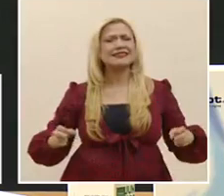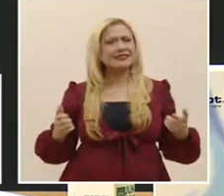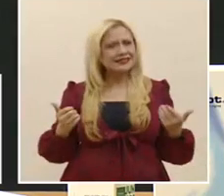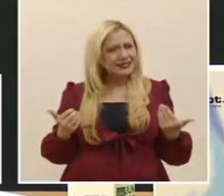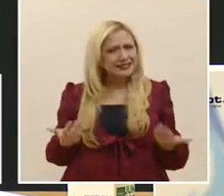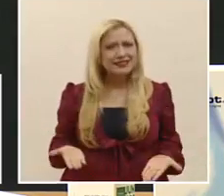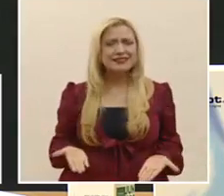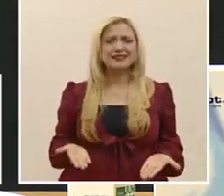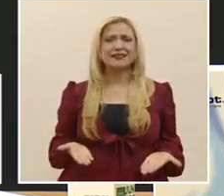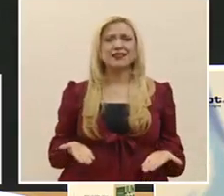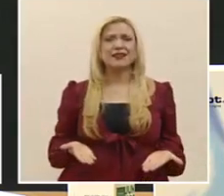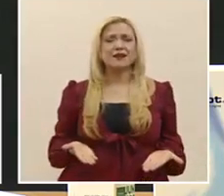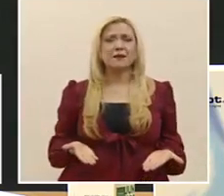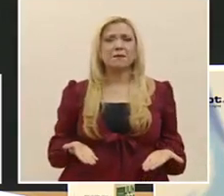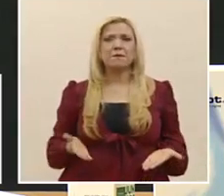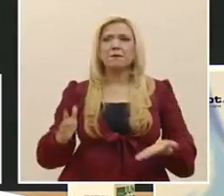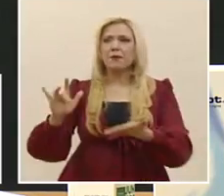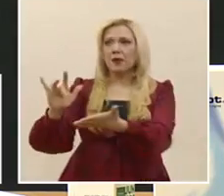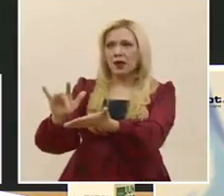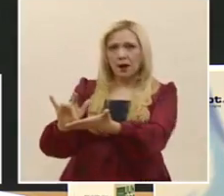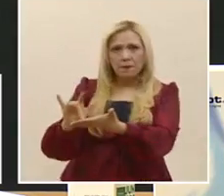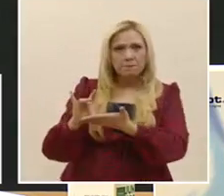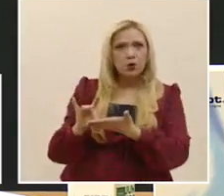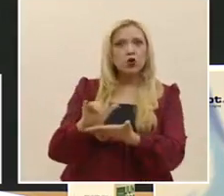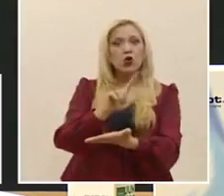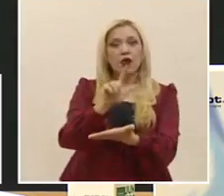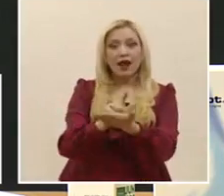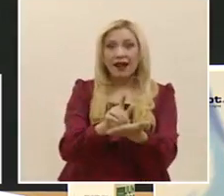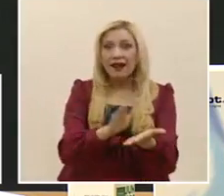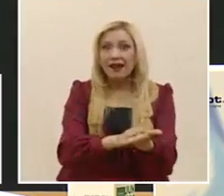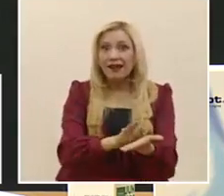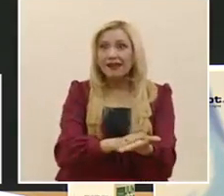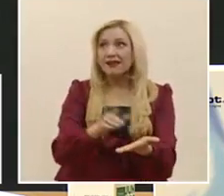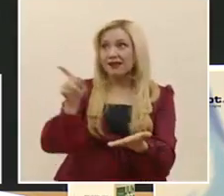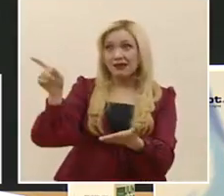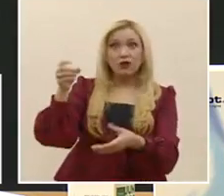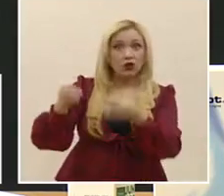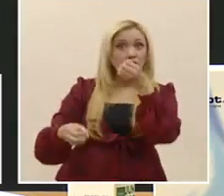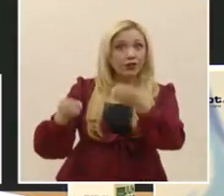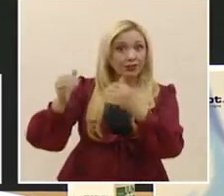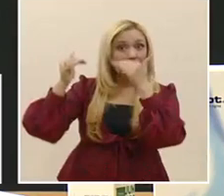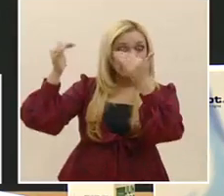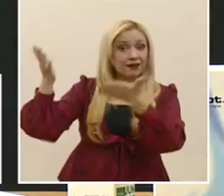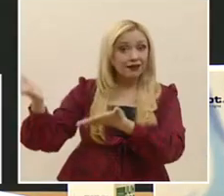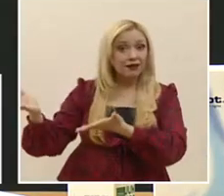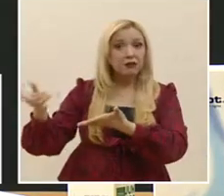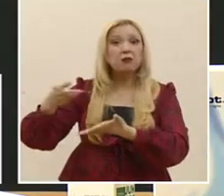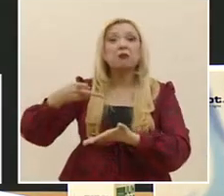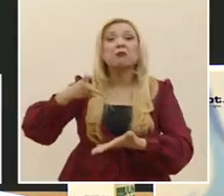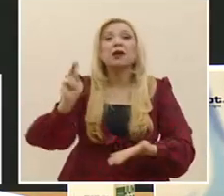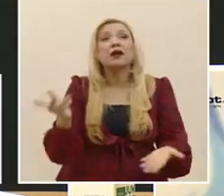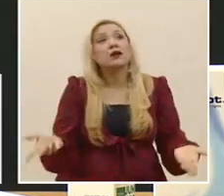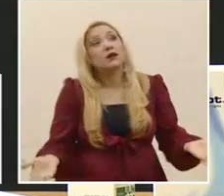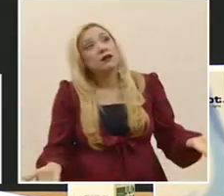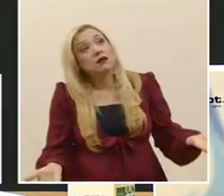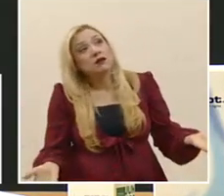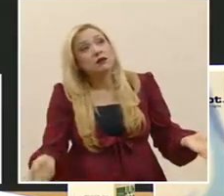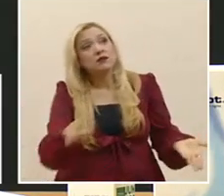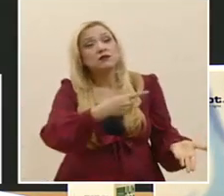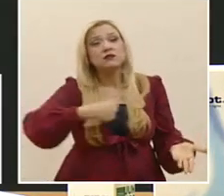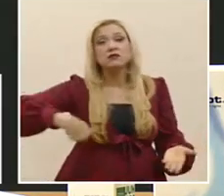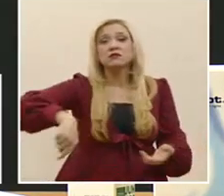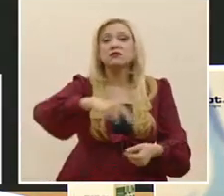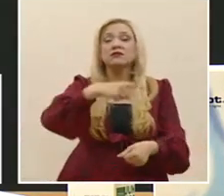como les decía, pues este respaldo legal, pero ¿de qué sirve si los